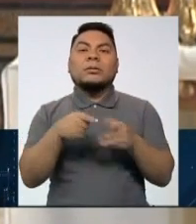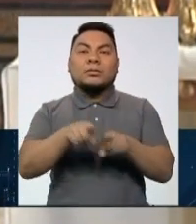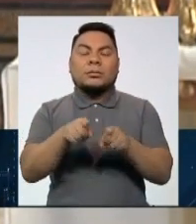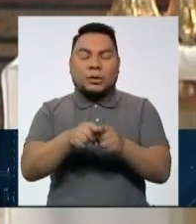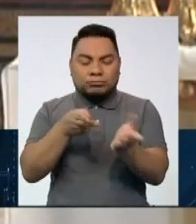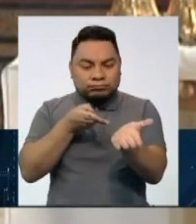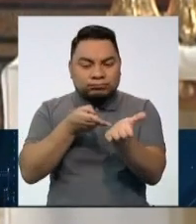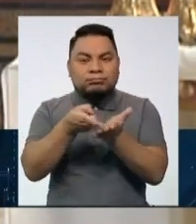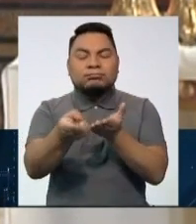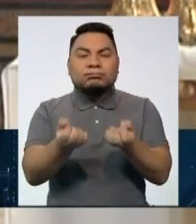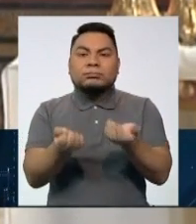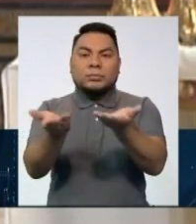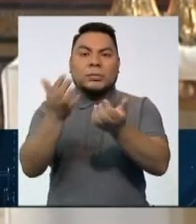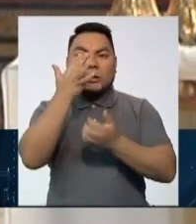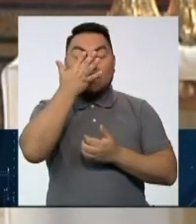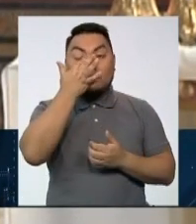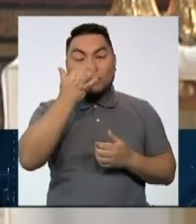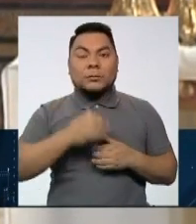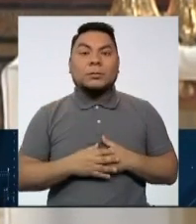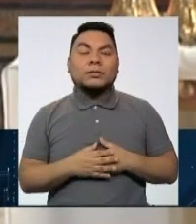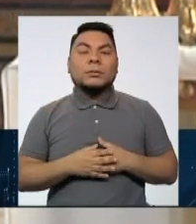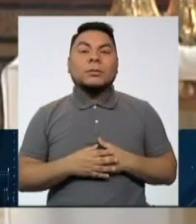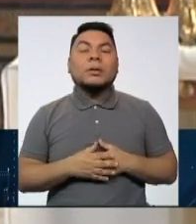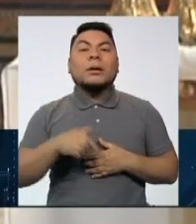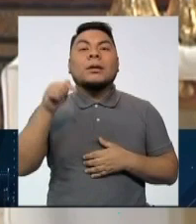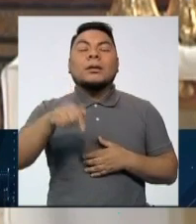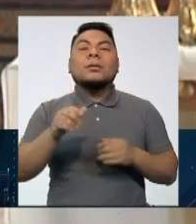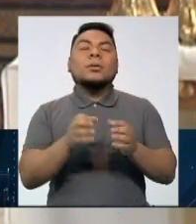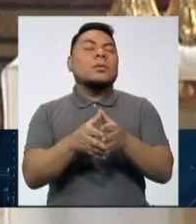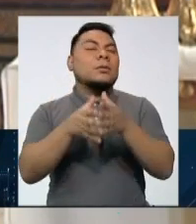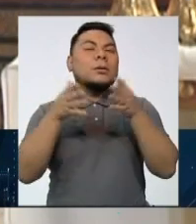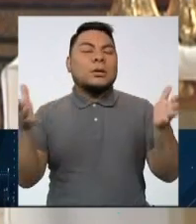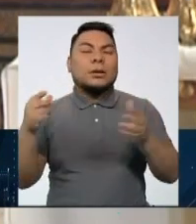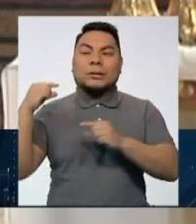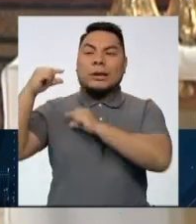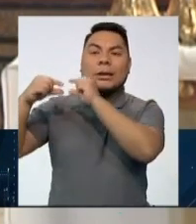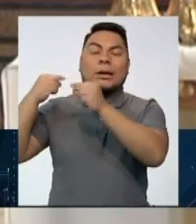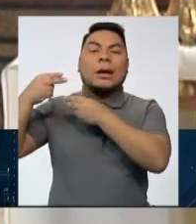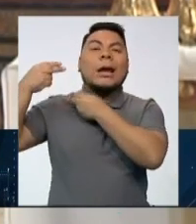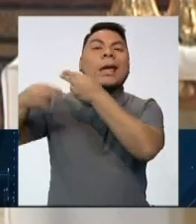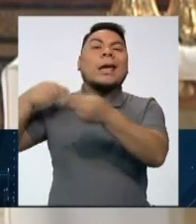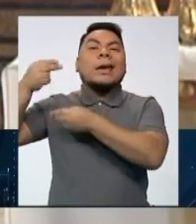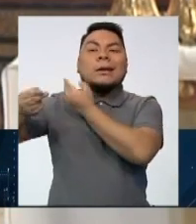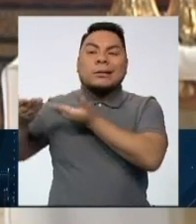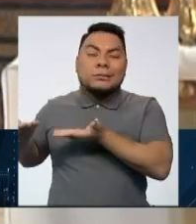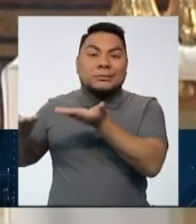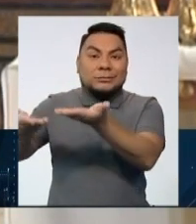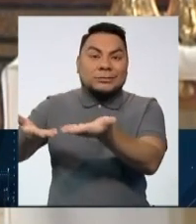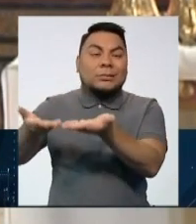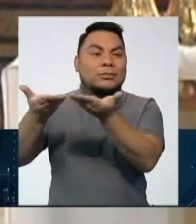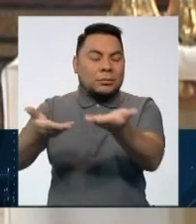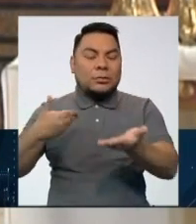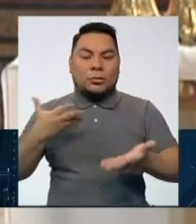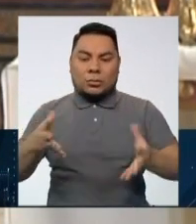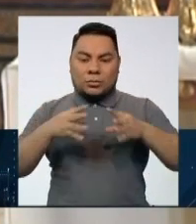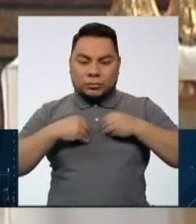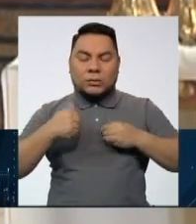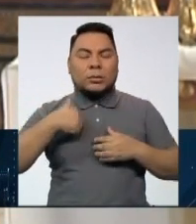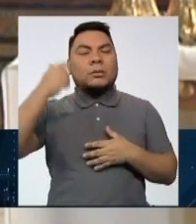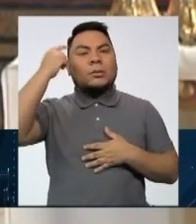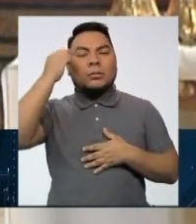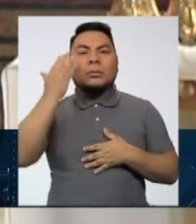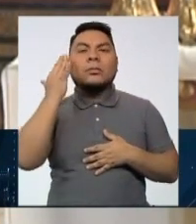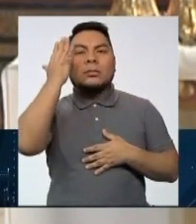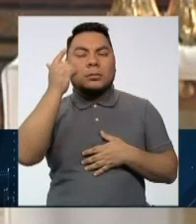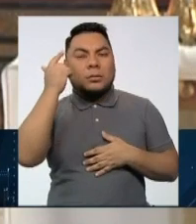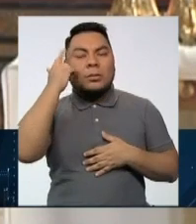solidaridad. Esta es una gloriosa herencia que nos compromete a tomar conciencia de